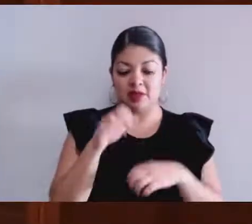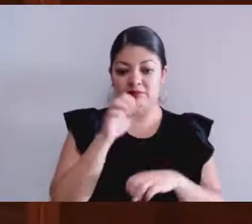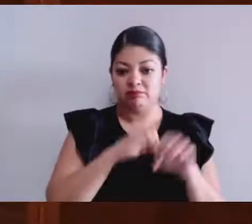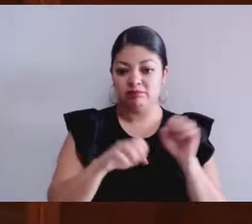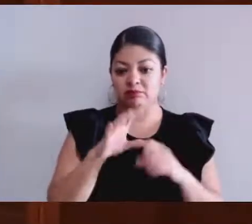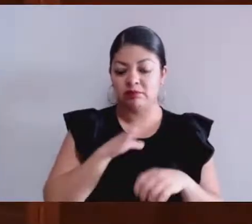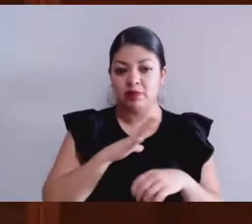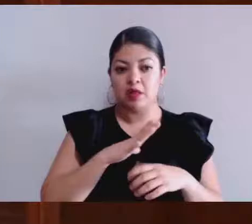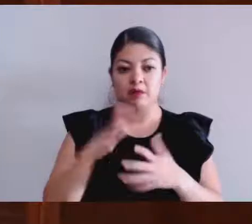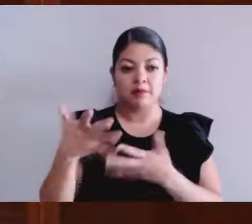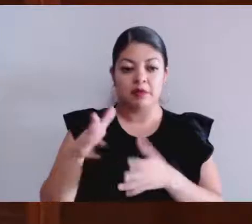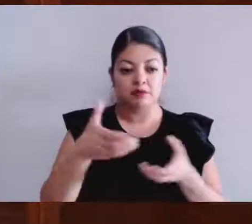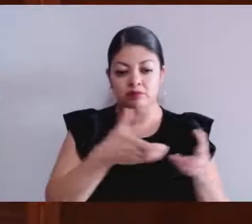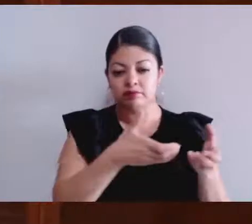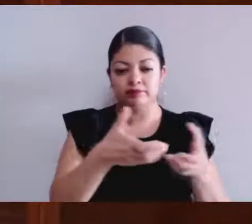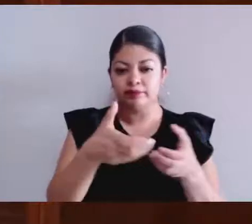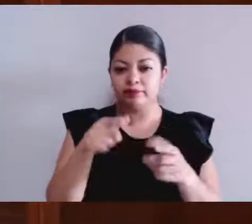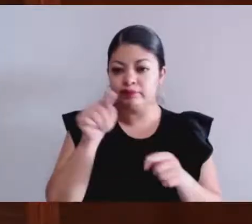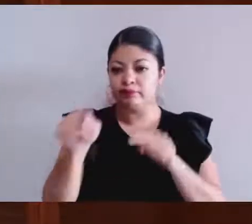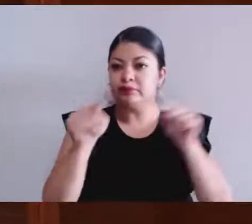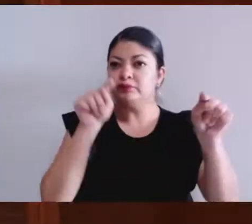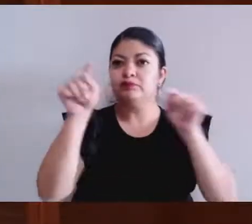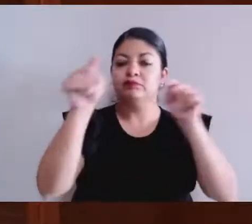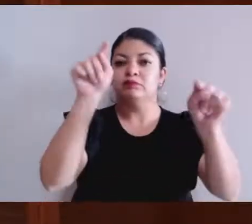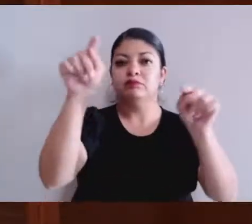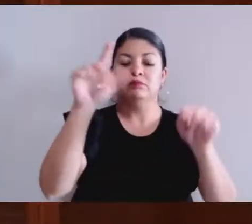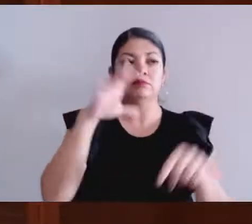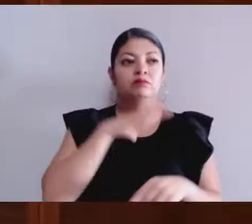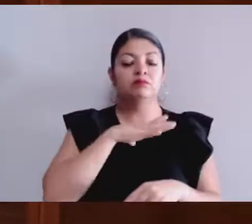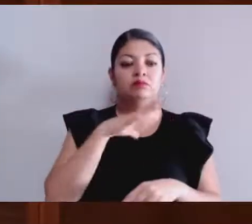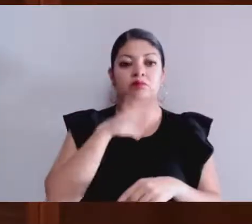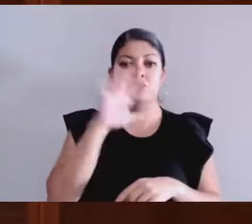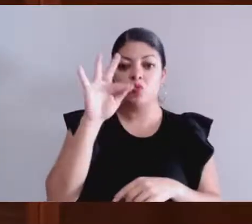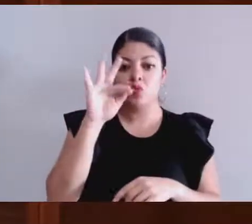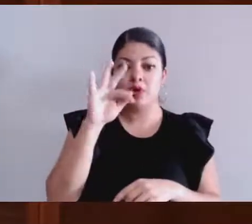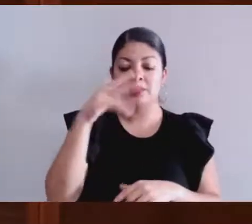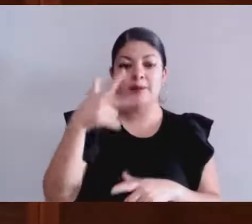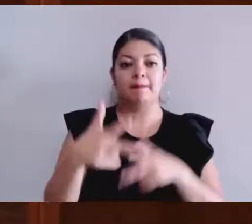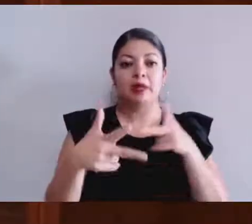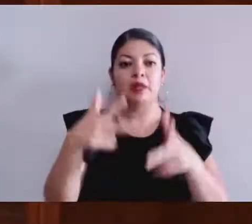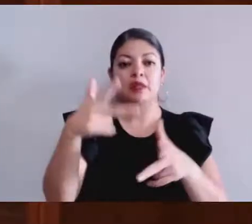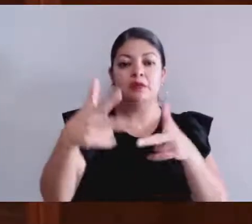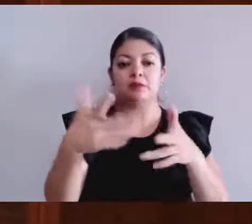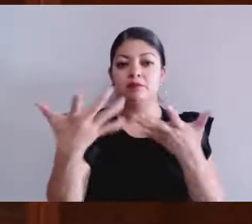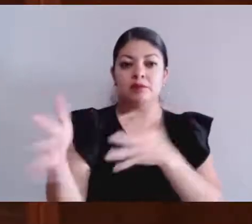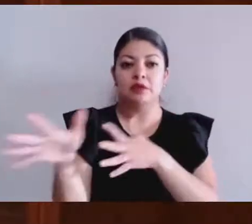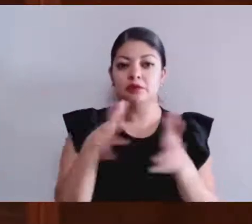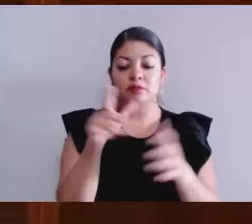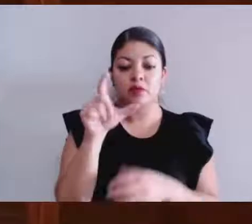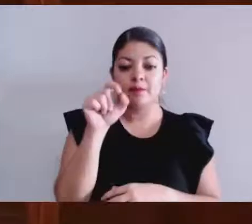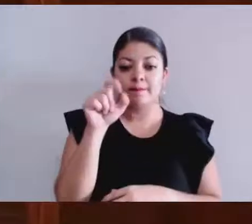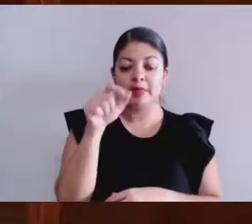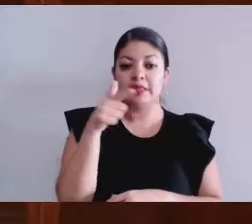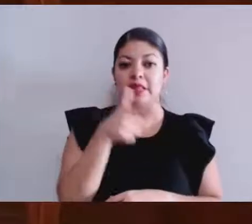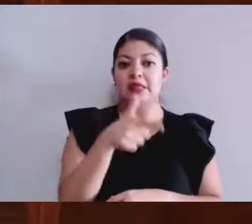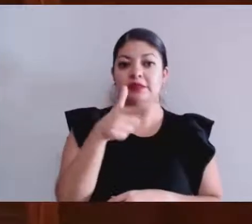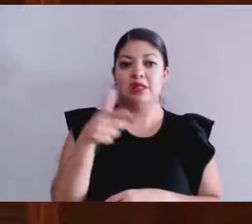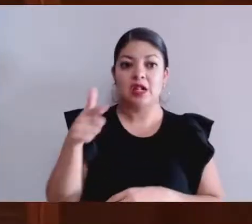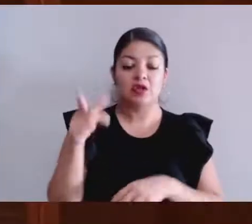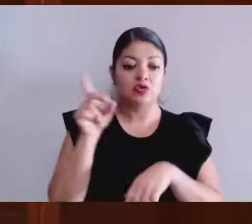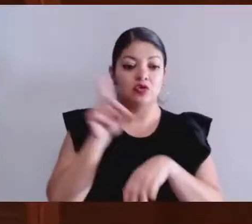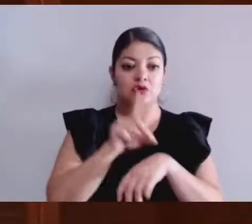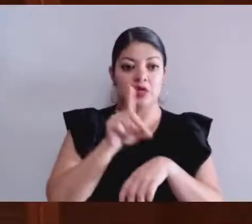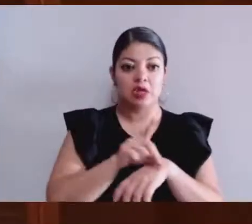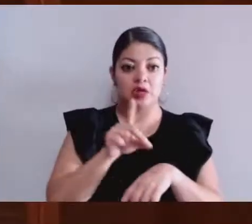menos 10 corredores, alrededor de 40 paradas de la zona metropolitana, donde se cometen alrededor de 20 asaltos